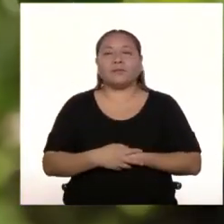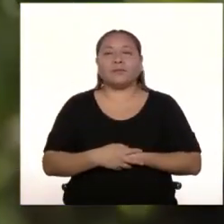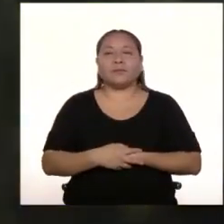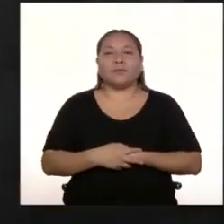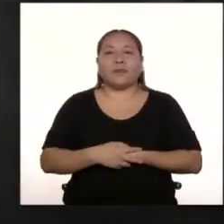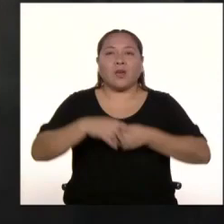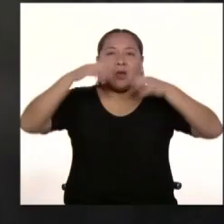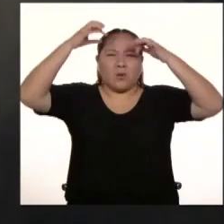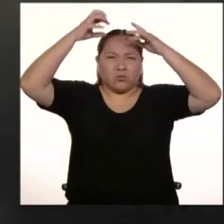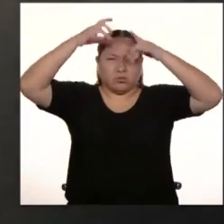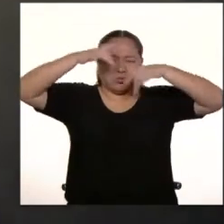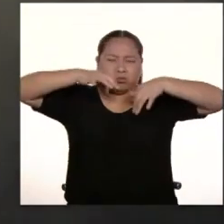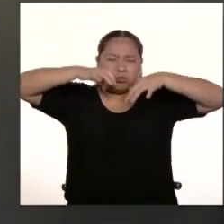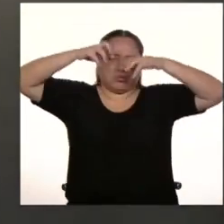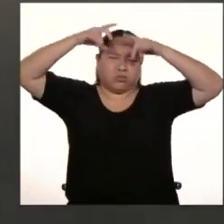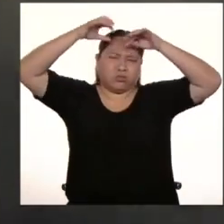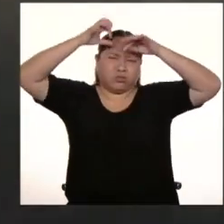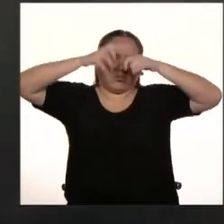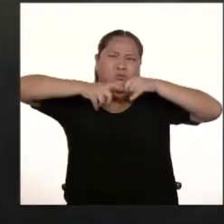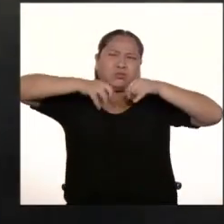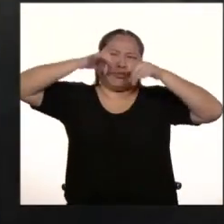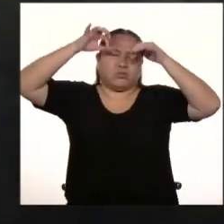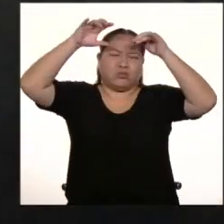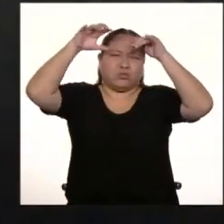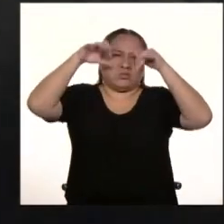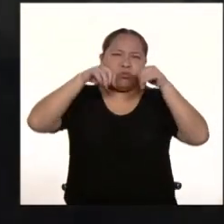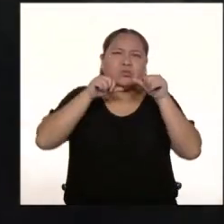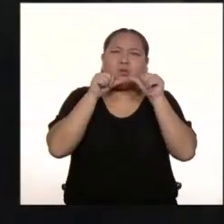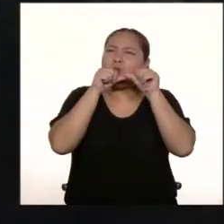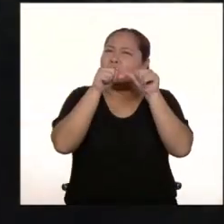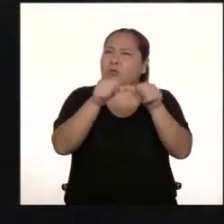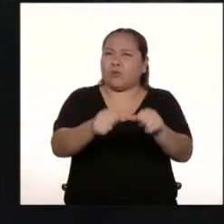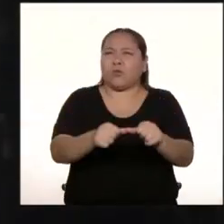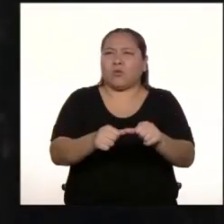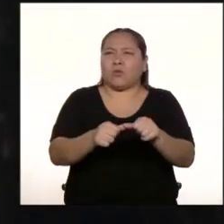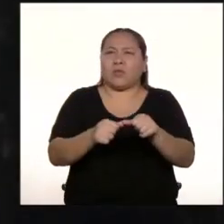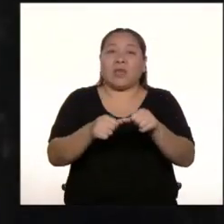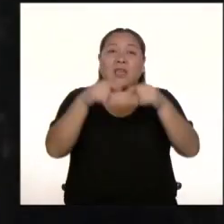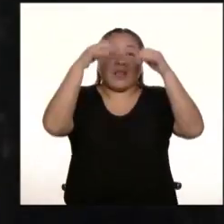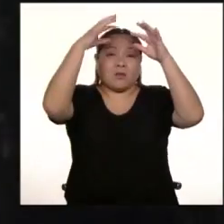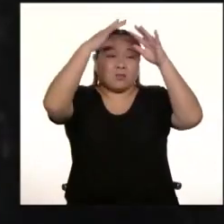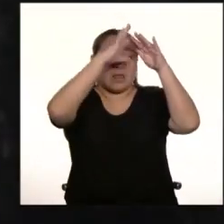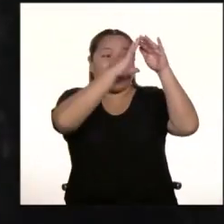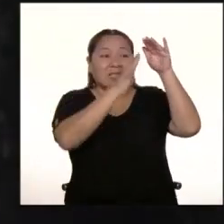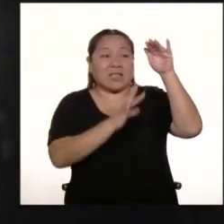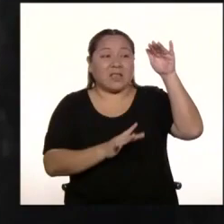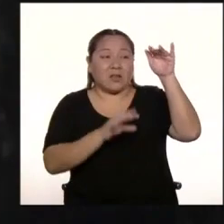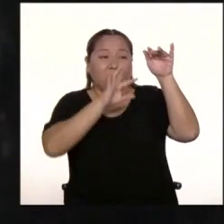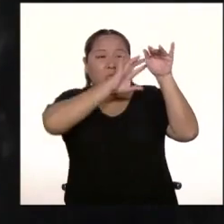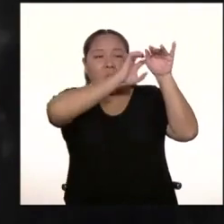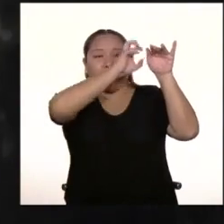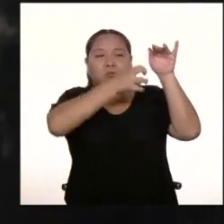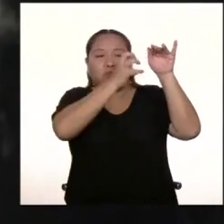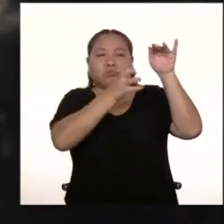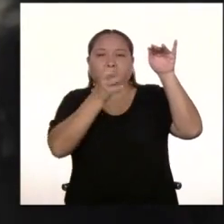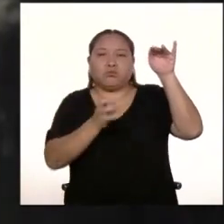Las torrenciales y permanentes lluvias erosionan las montañas provocando constantes derrumbes.